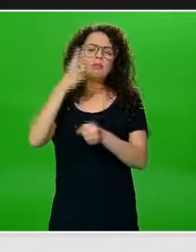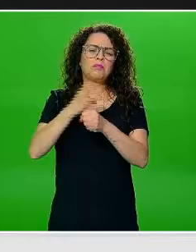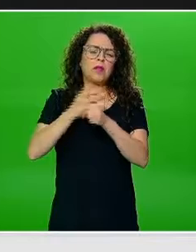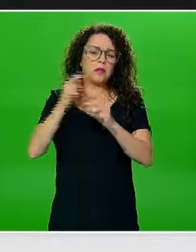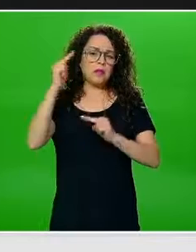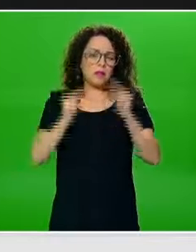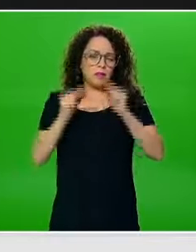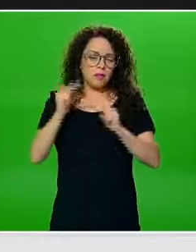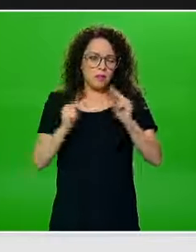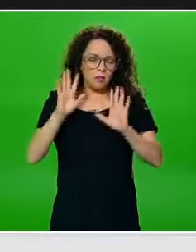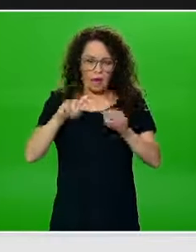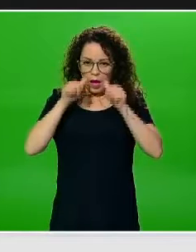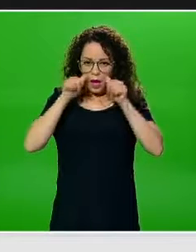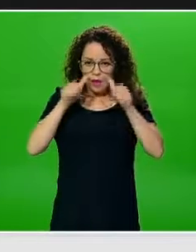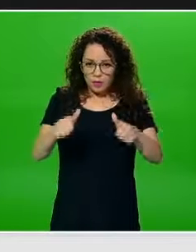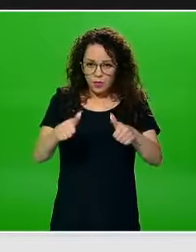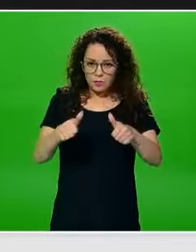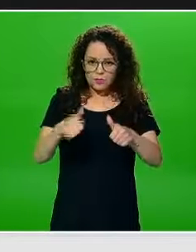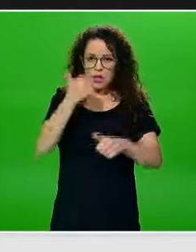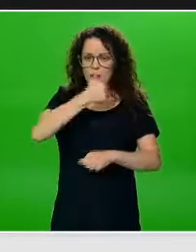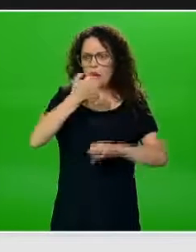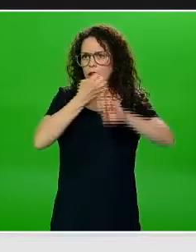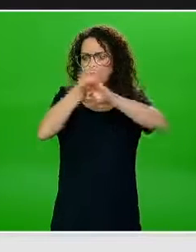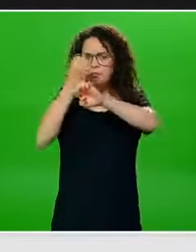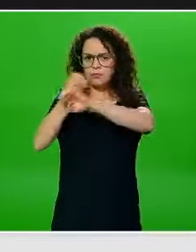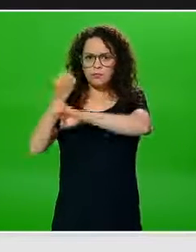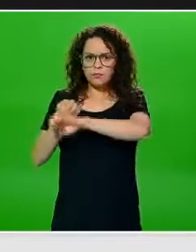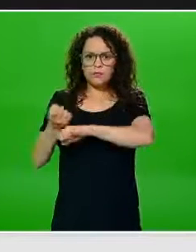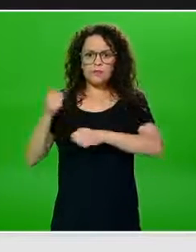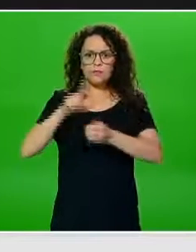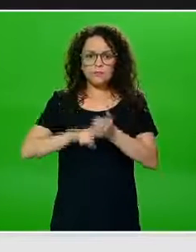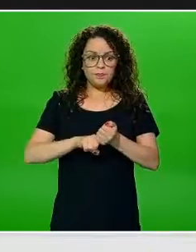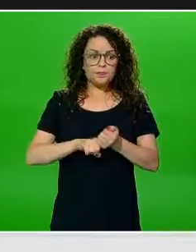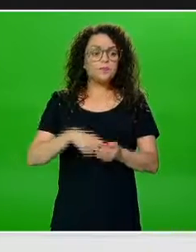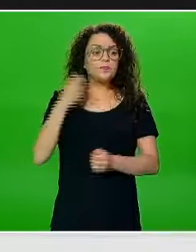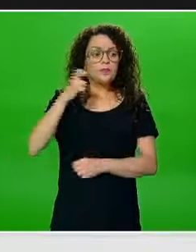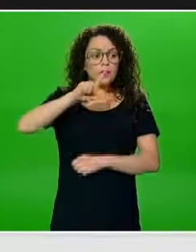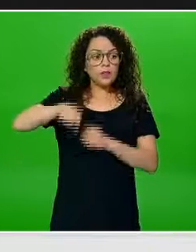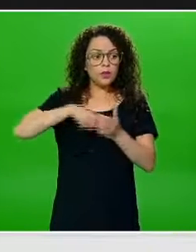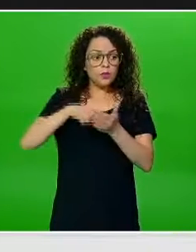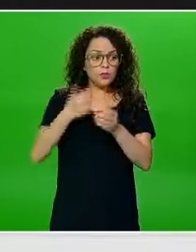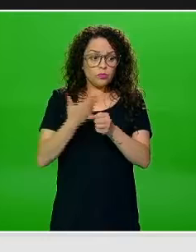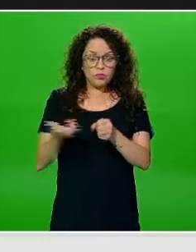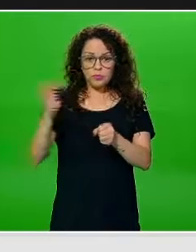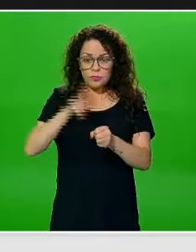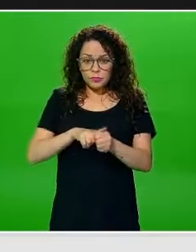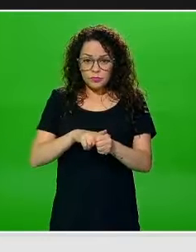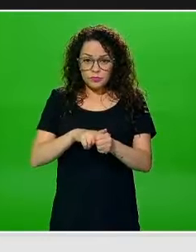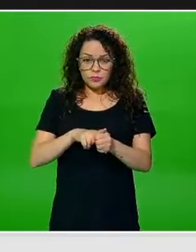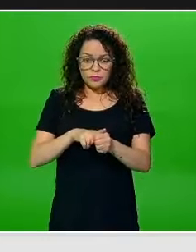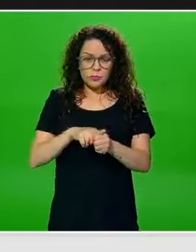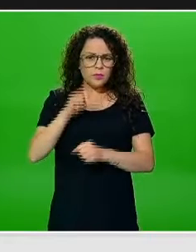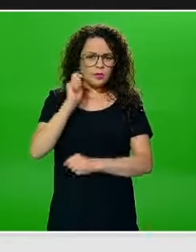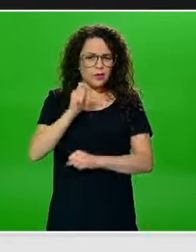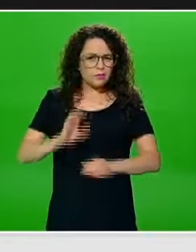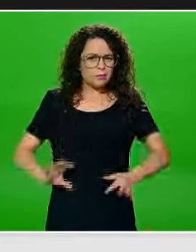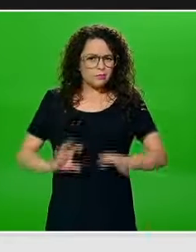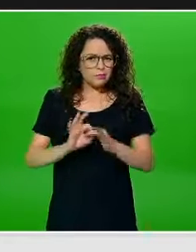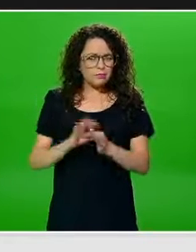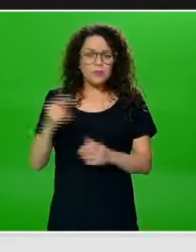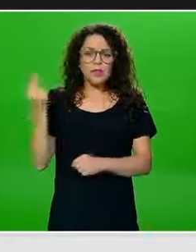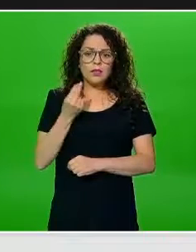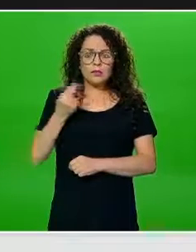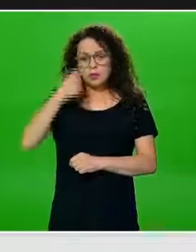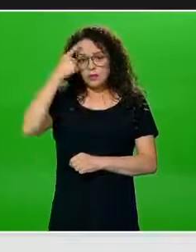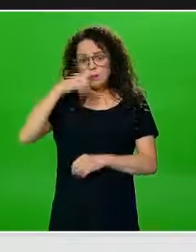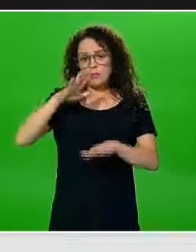eran unidades, y tenemos entonces estos elementos o estas unidades que fueron más bien parte de una expansión, ¿no?